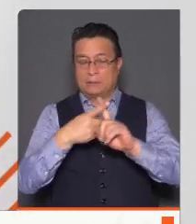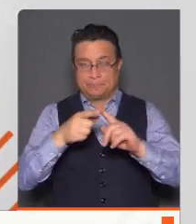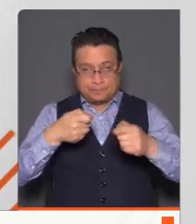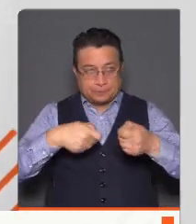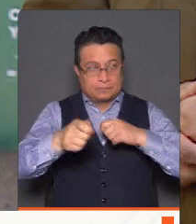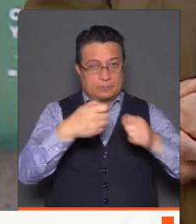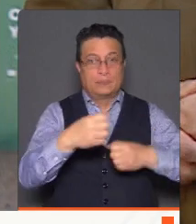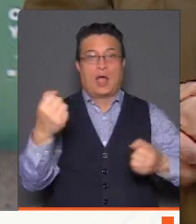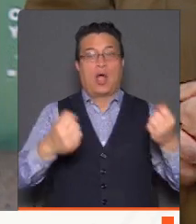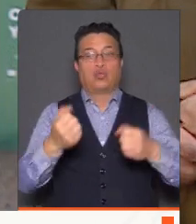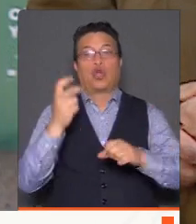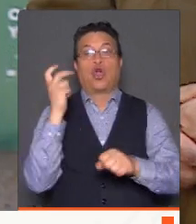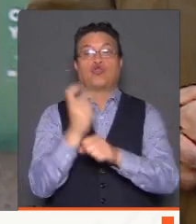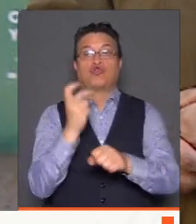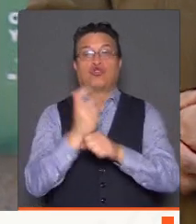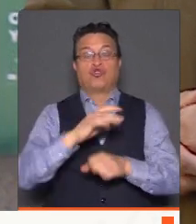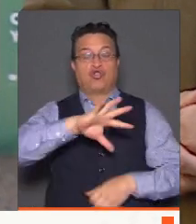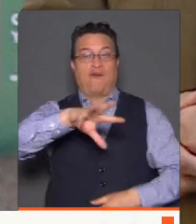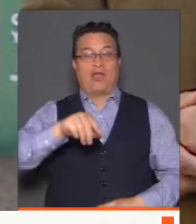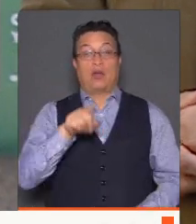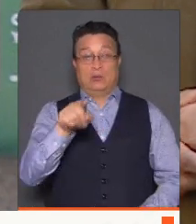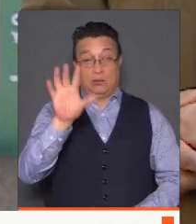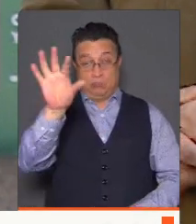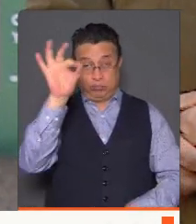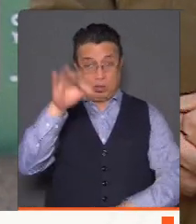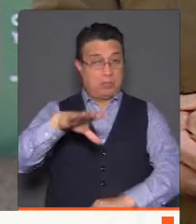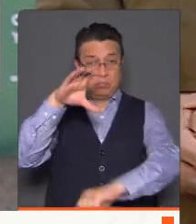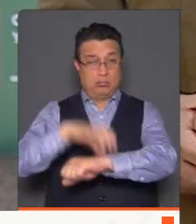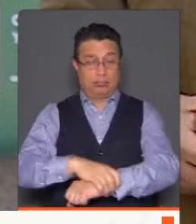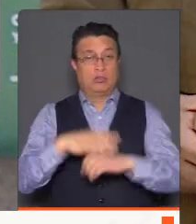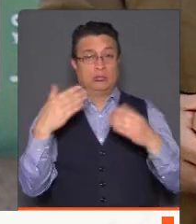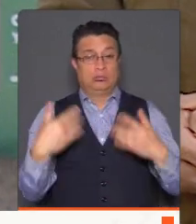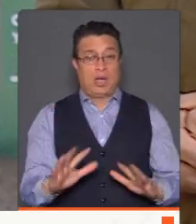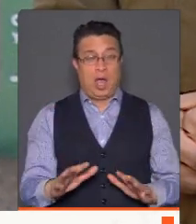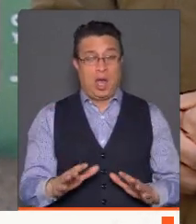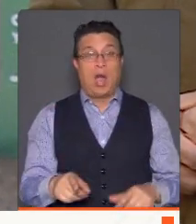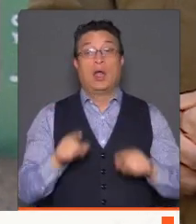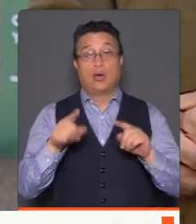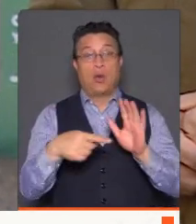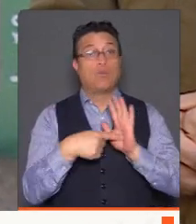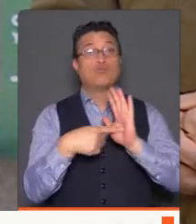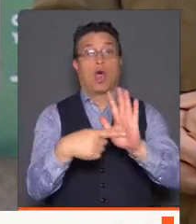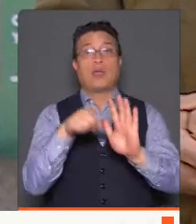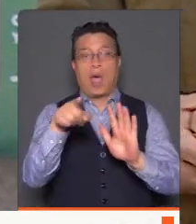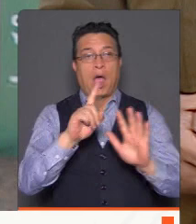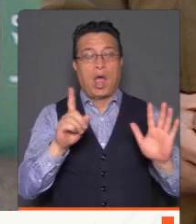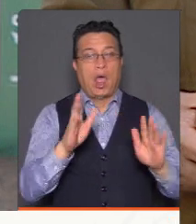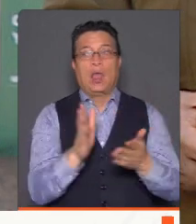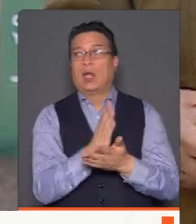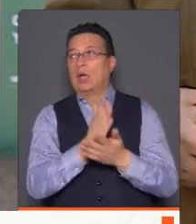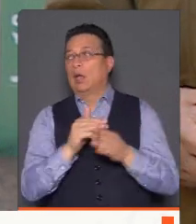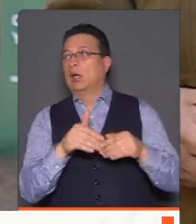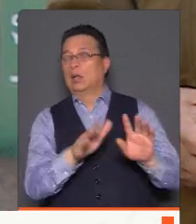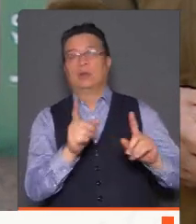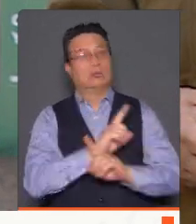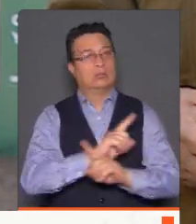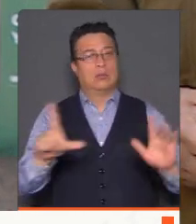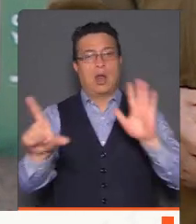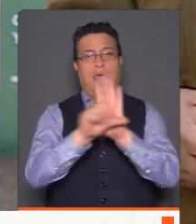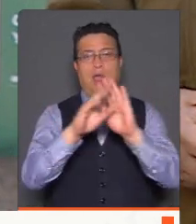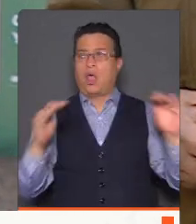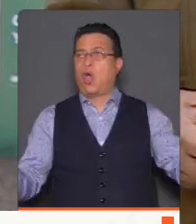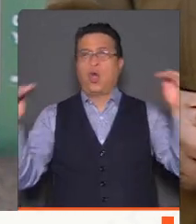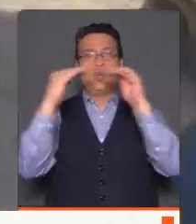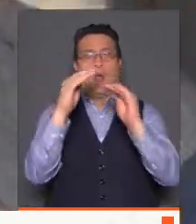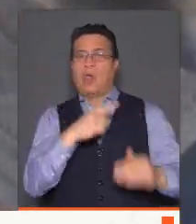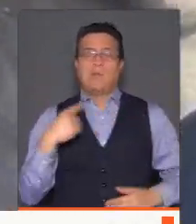vehículos robados. Esa persona ha sido identificada y detenida, lo que demuestra que nadie está al margen de la ley y nadie está al margen del Estado